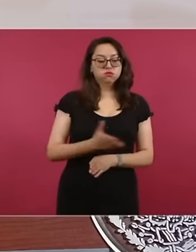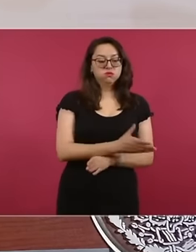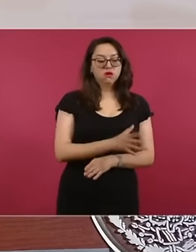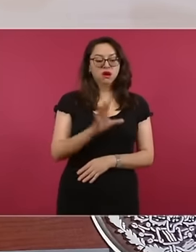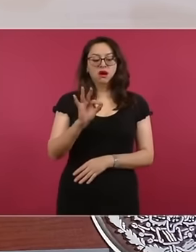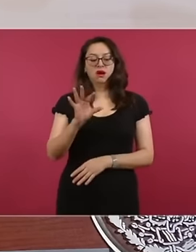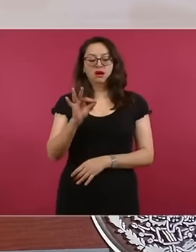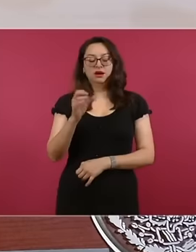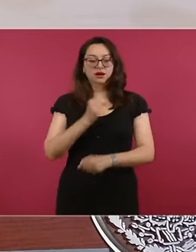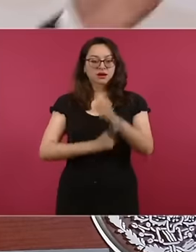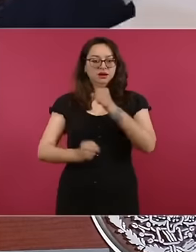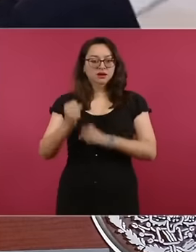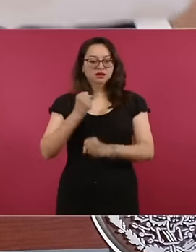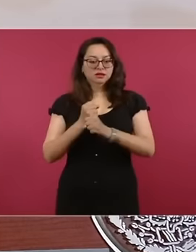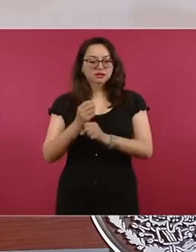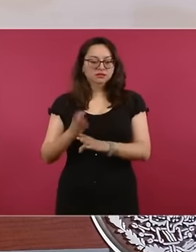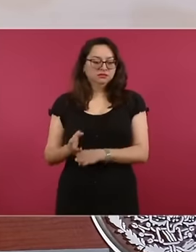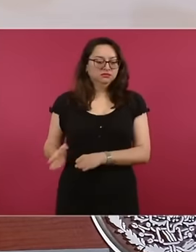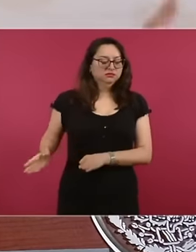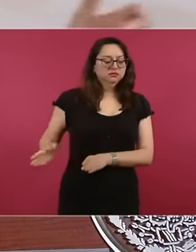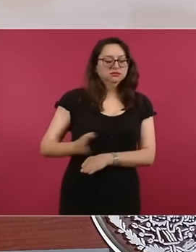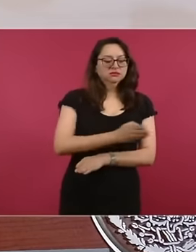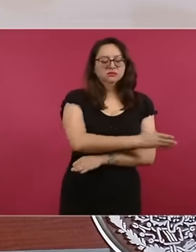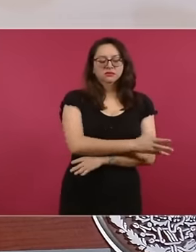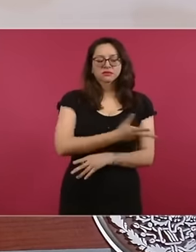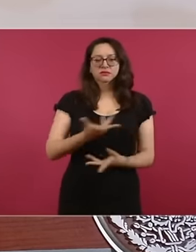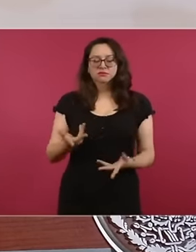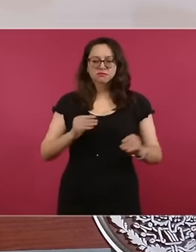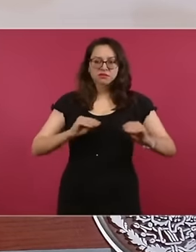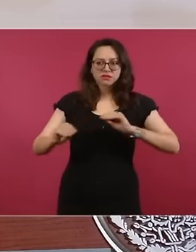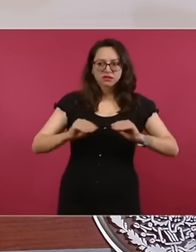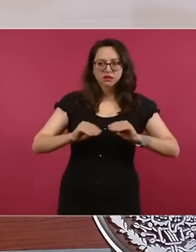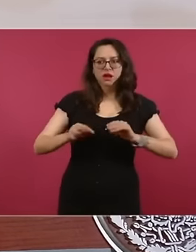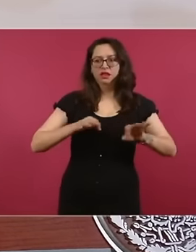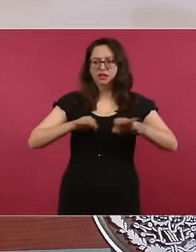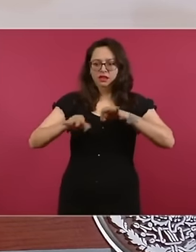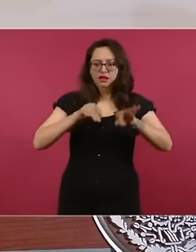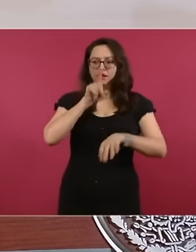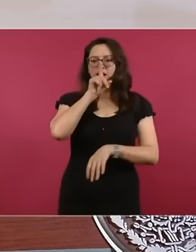una refinería y se va a dejar una refinería nueva